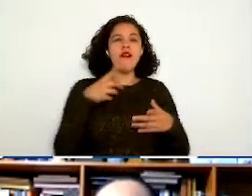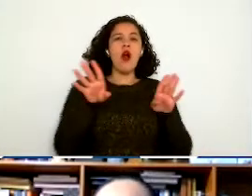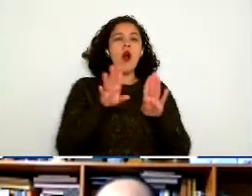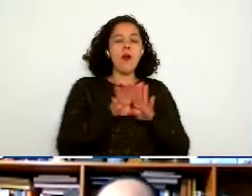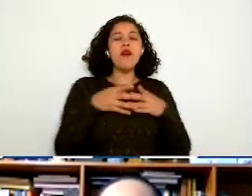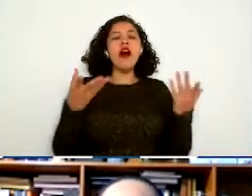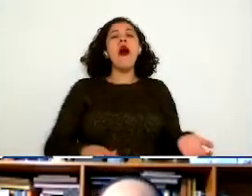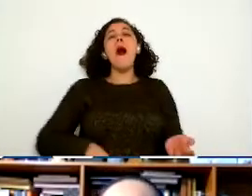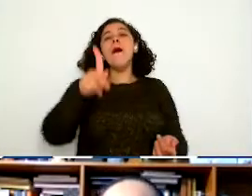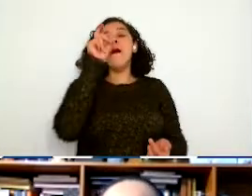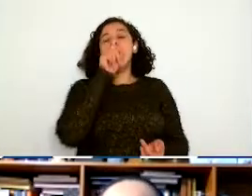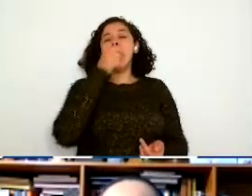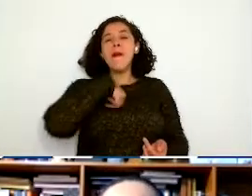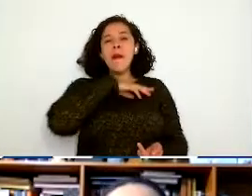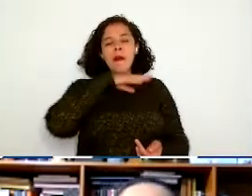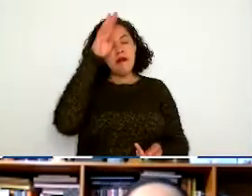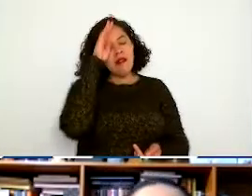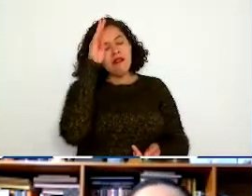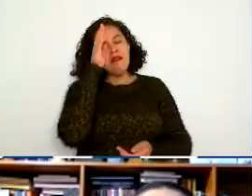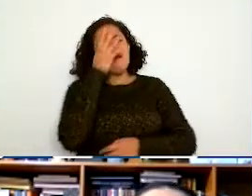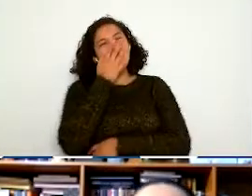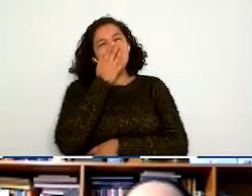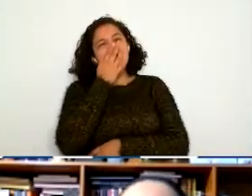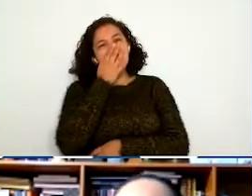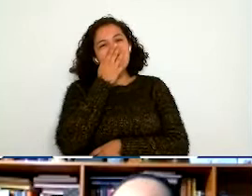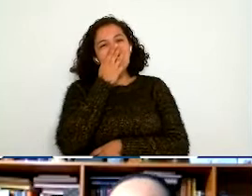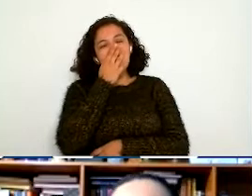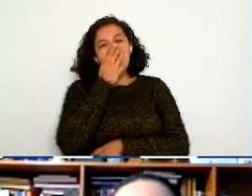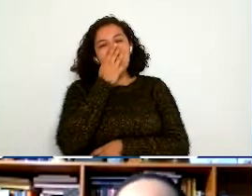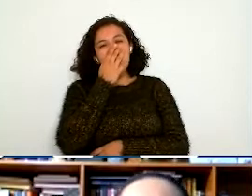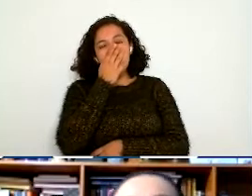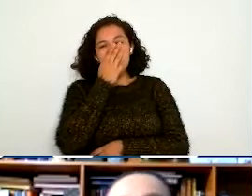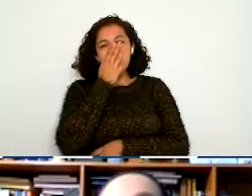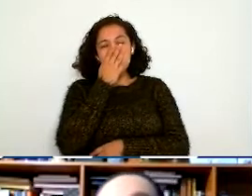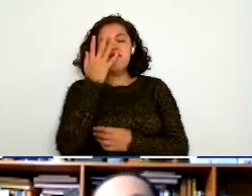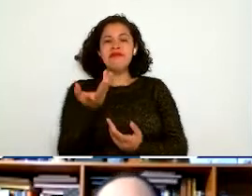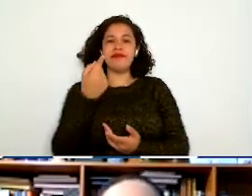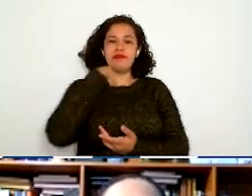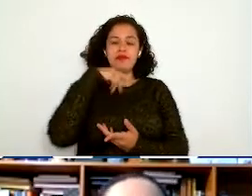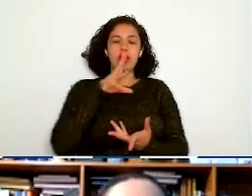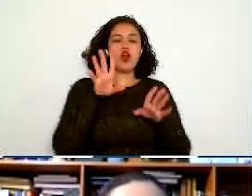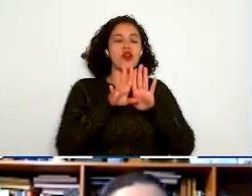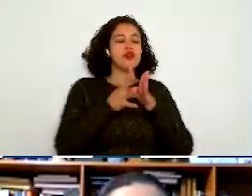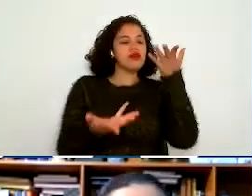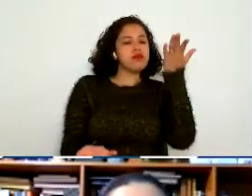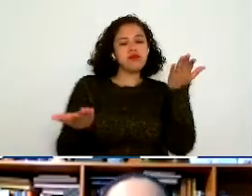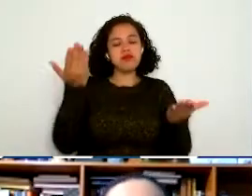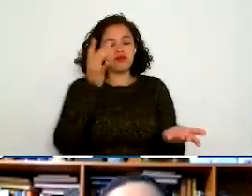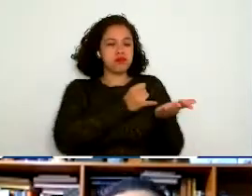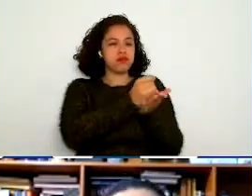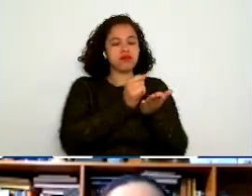también reflexionar cómo, de qué lado, digamos, de la balanza nos inclinamos cuando hablamos términos de